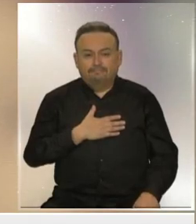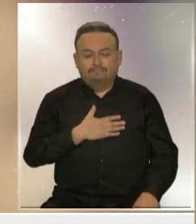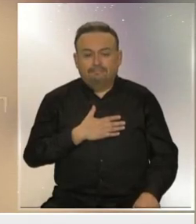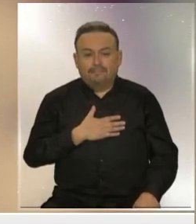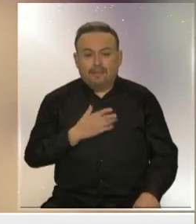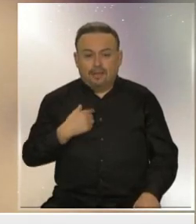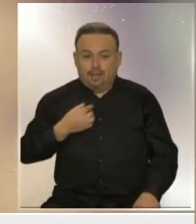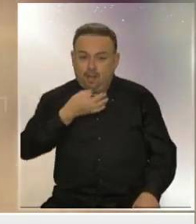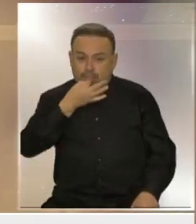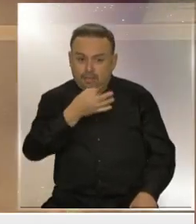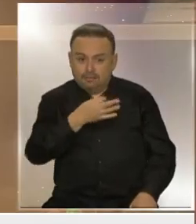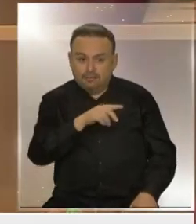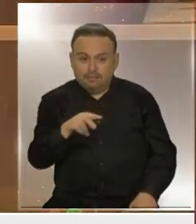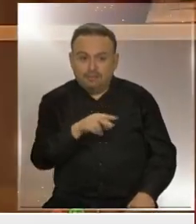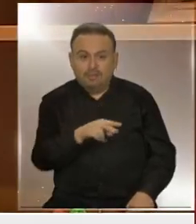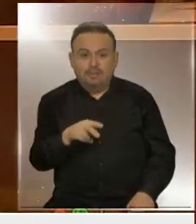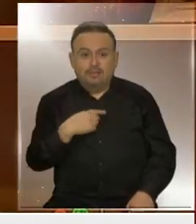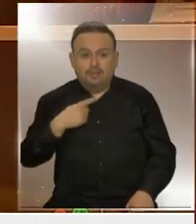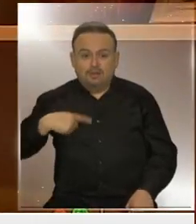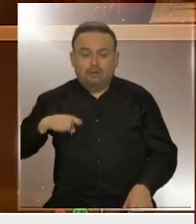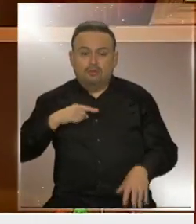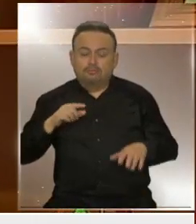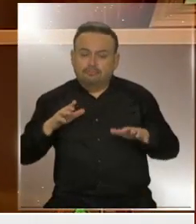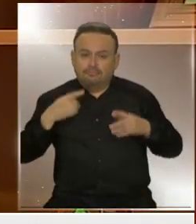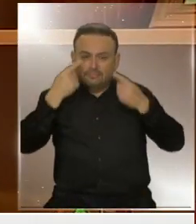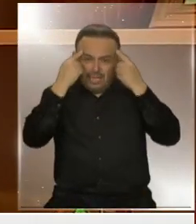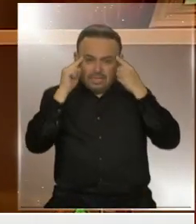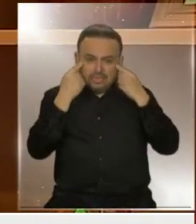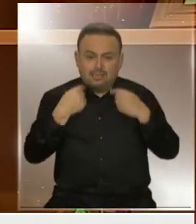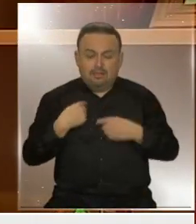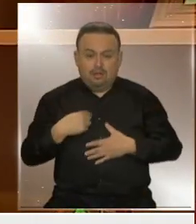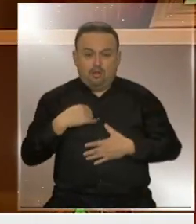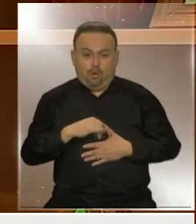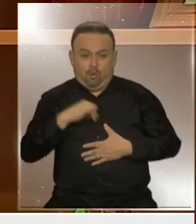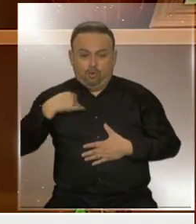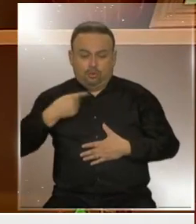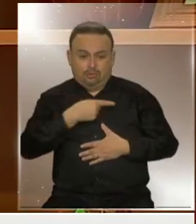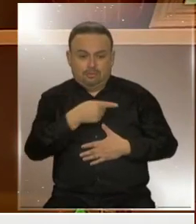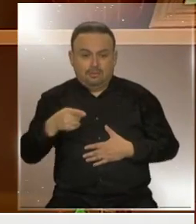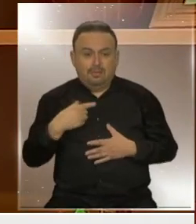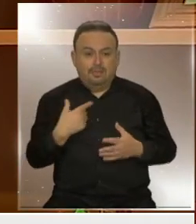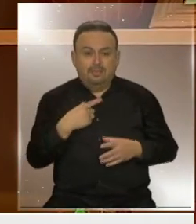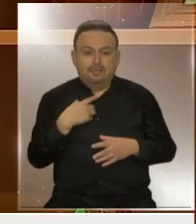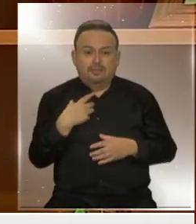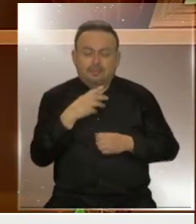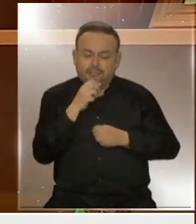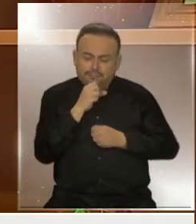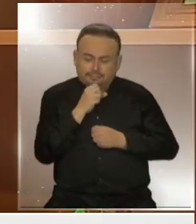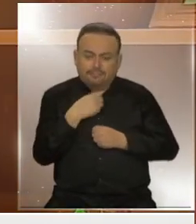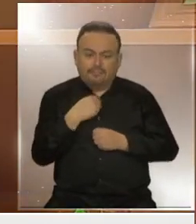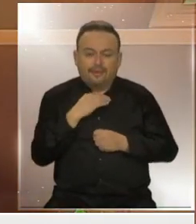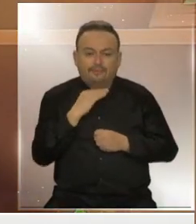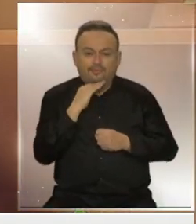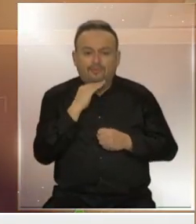abrazarla. Yo les digo que estamos todos haciendo un sacrificio. Le digo que estoy orgullosa de ello. Entonces, con eso me doy por satisfecha.